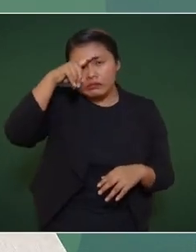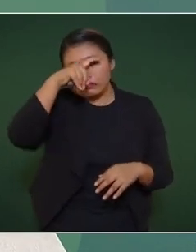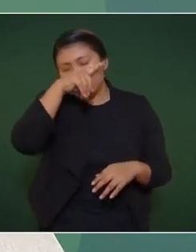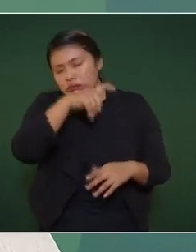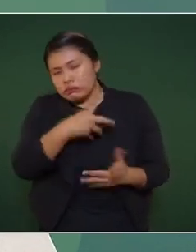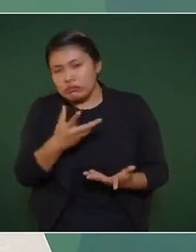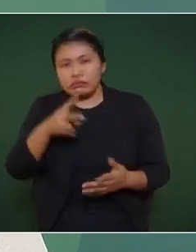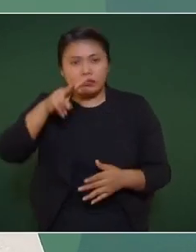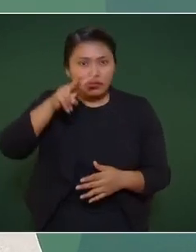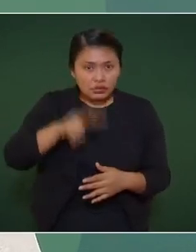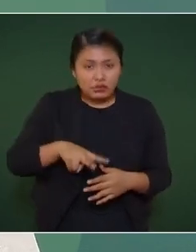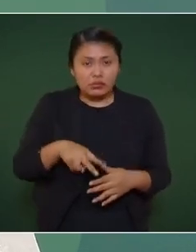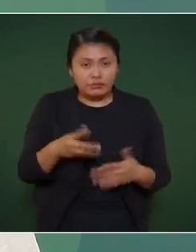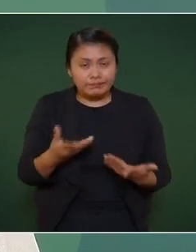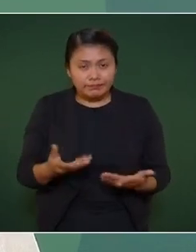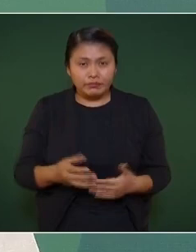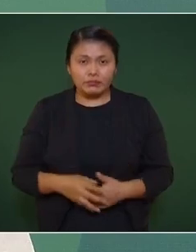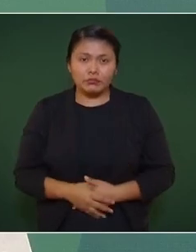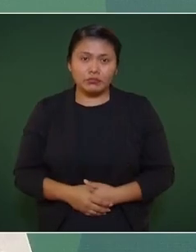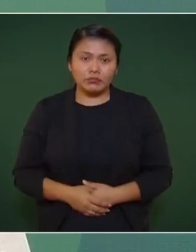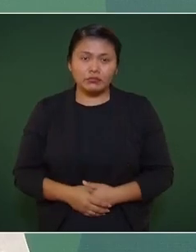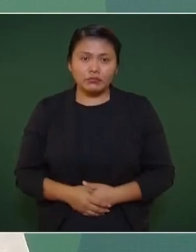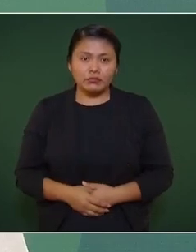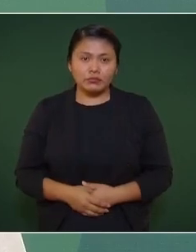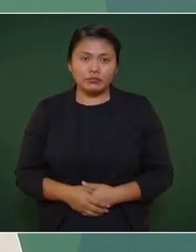muy difícil.